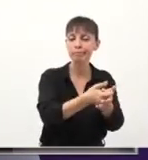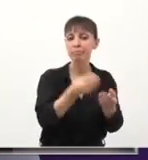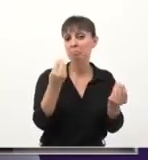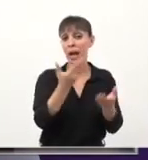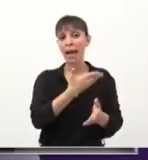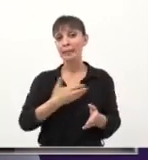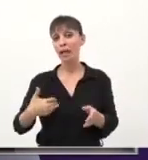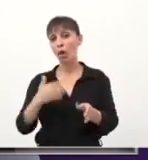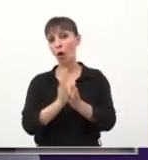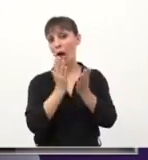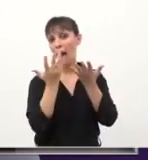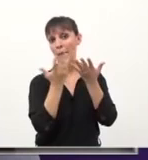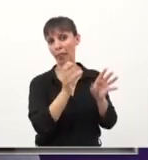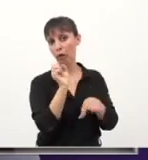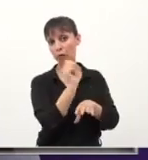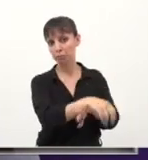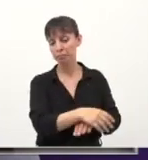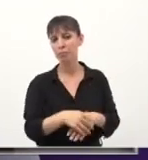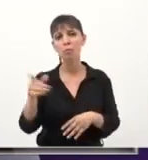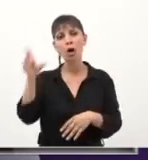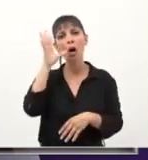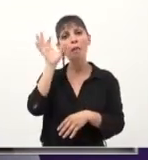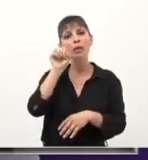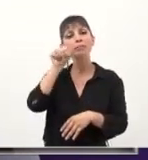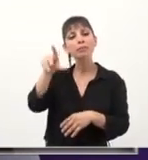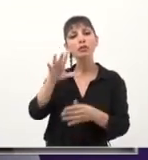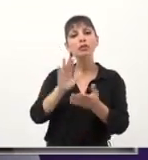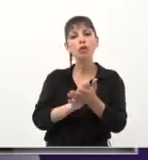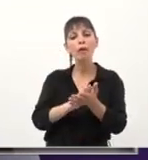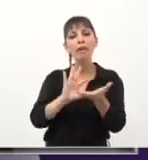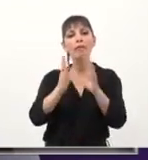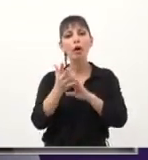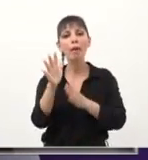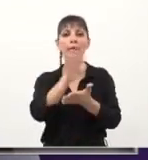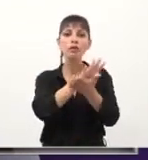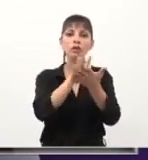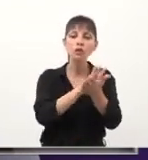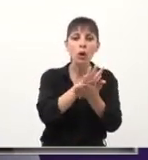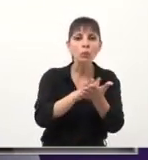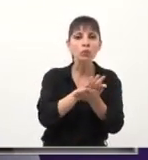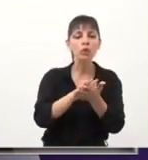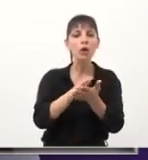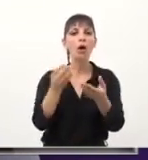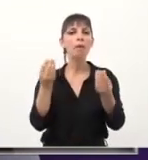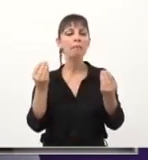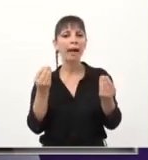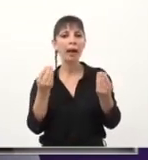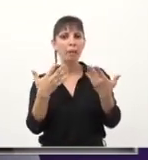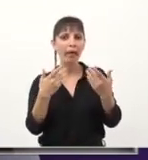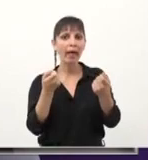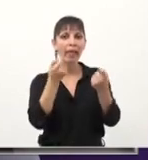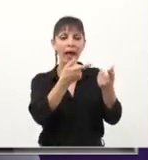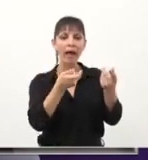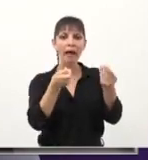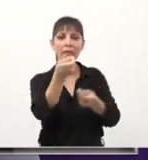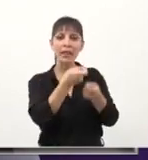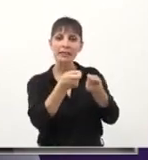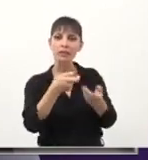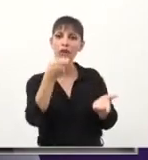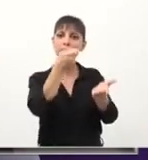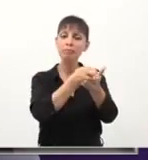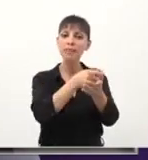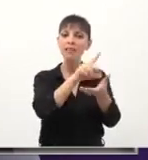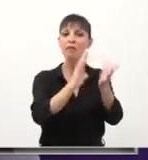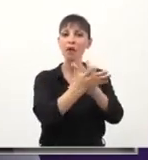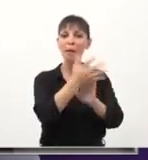abandonó. ¿Qué opinás sobre la posibilidad de utilizar herramientas de crowdfunding para poder financiar ese tipo de emprendimientos en